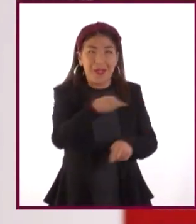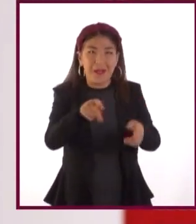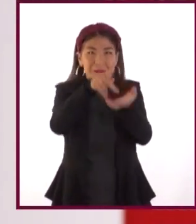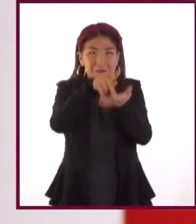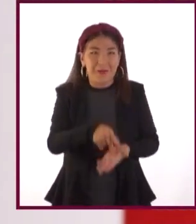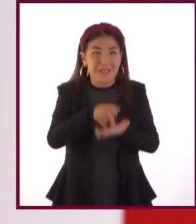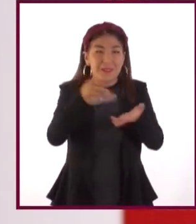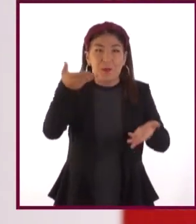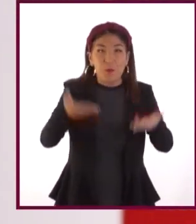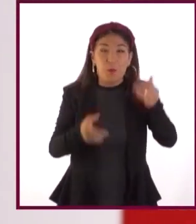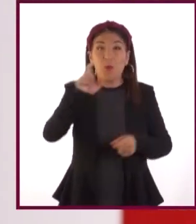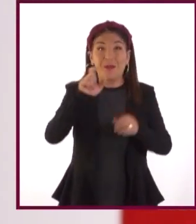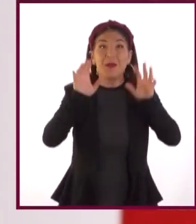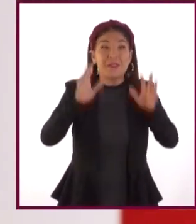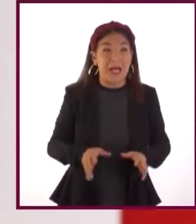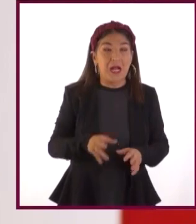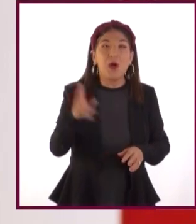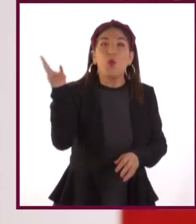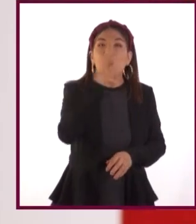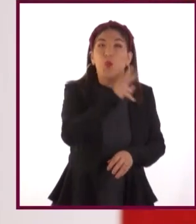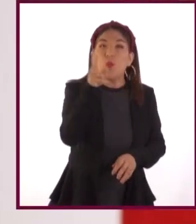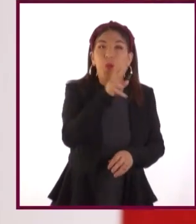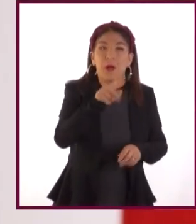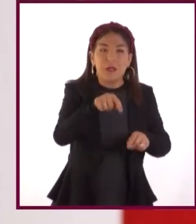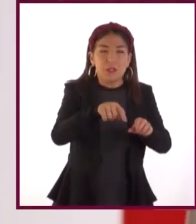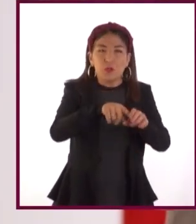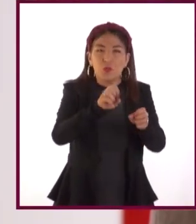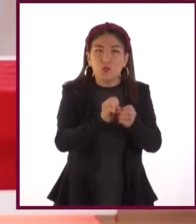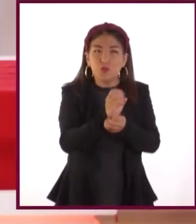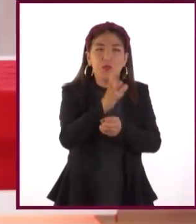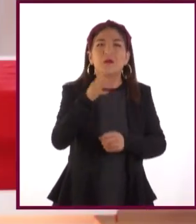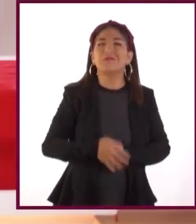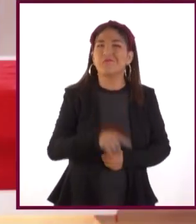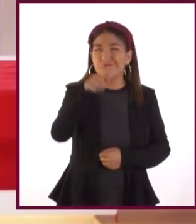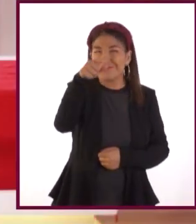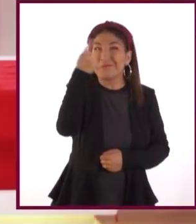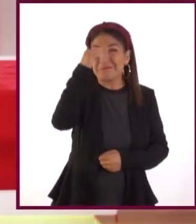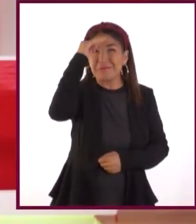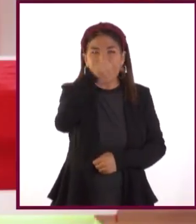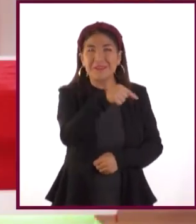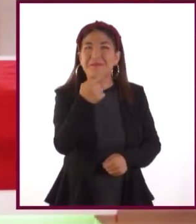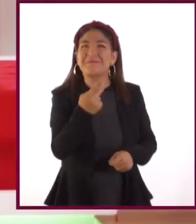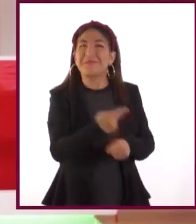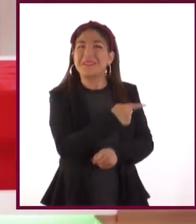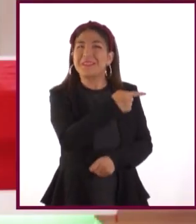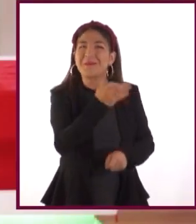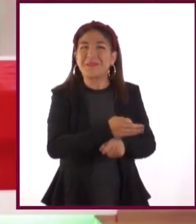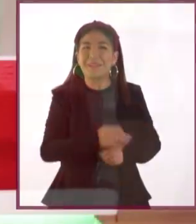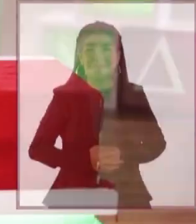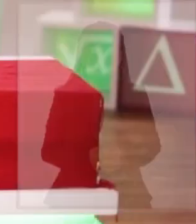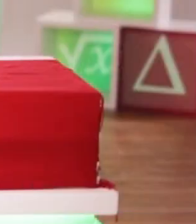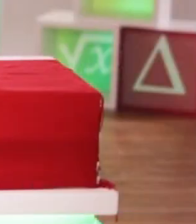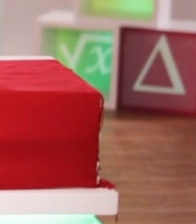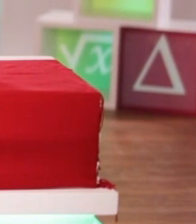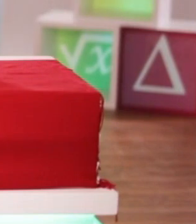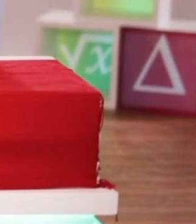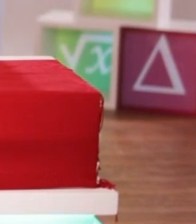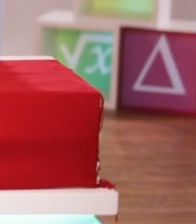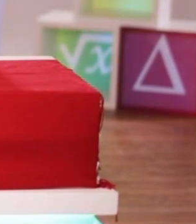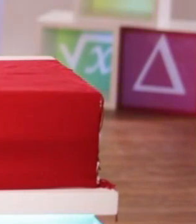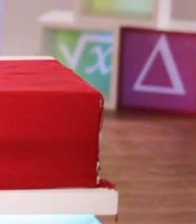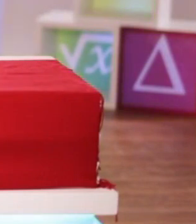hemos construido? Va. Como ven, los globos tienen la misma masa de aire dentro y vemos que la balanza está equilibrada.